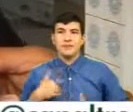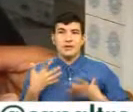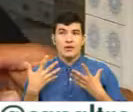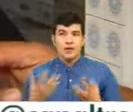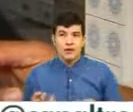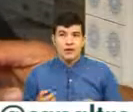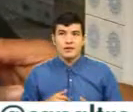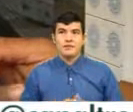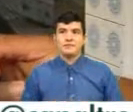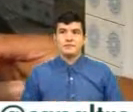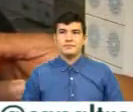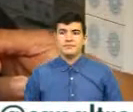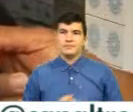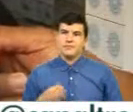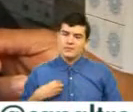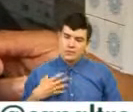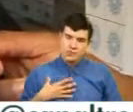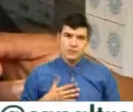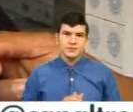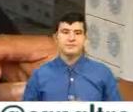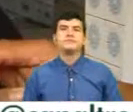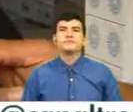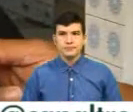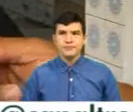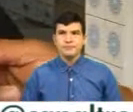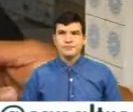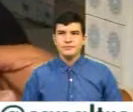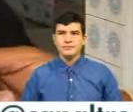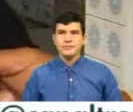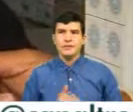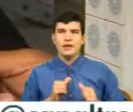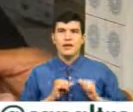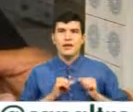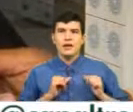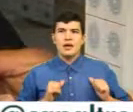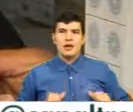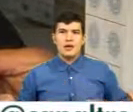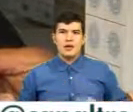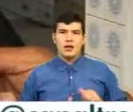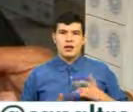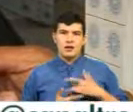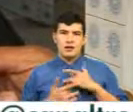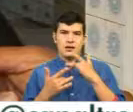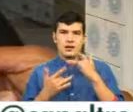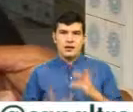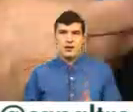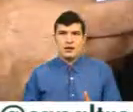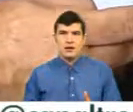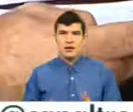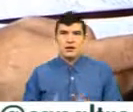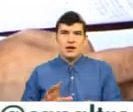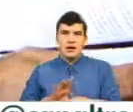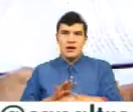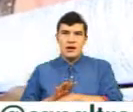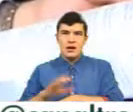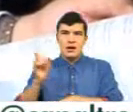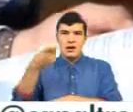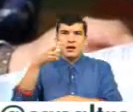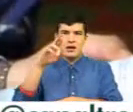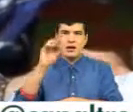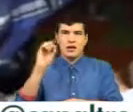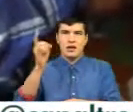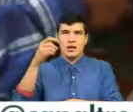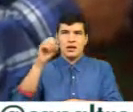si cabe la oportunidad el corazón la bondad del doctor gregorio angarita